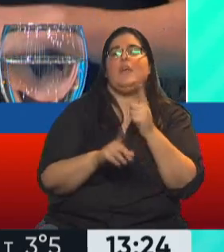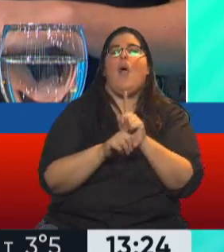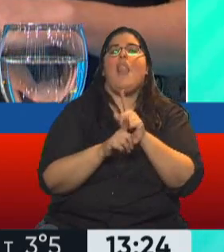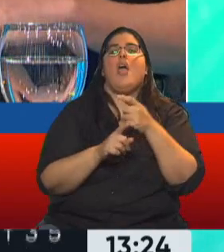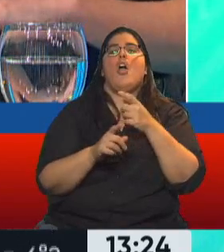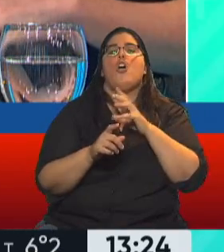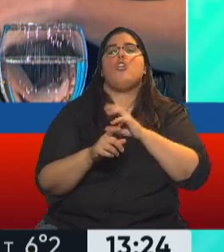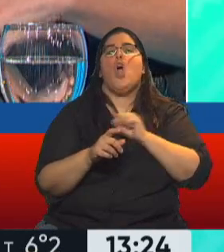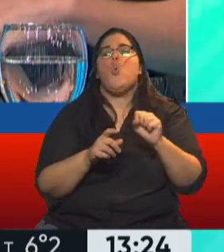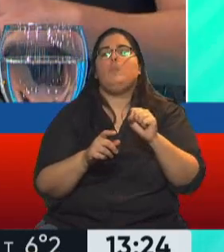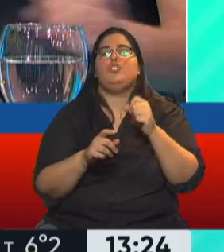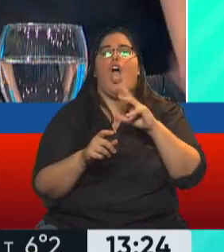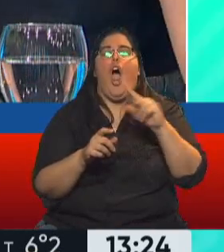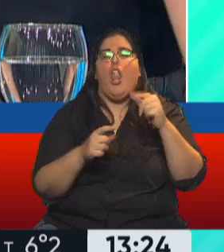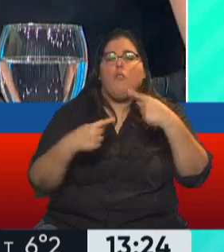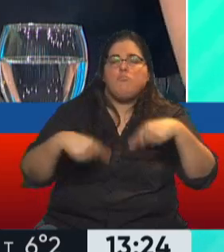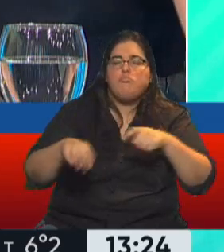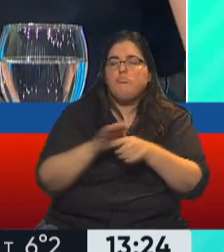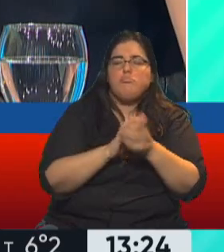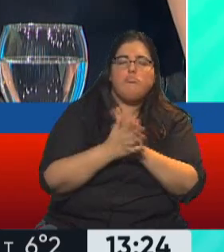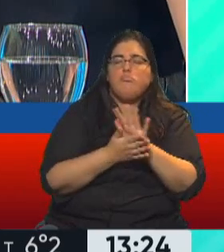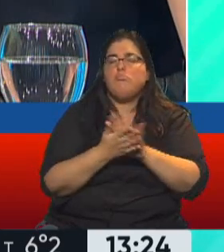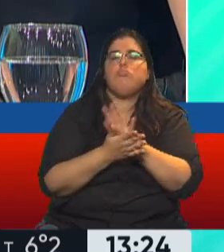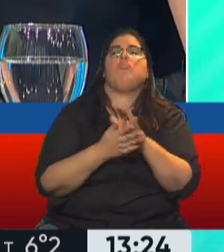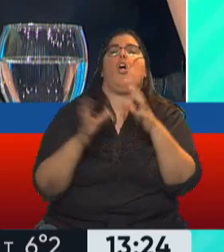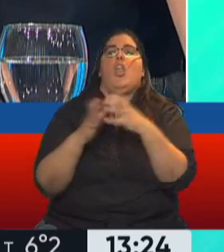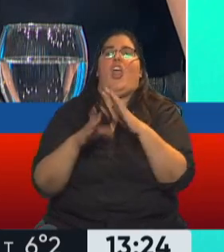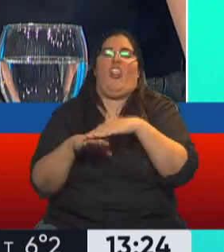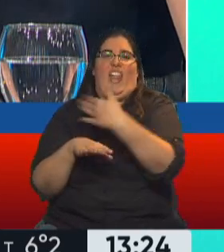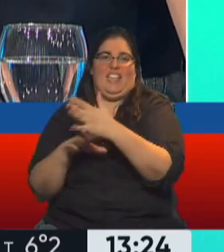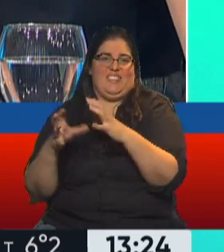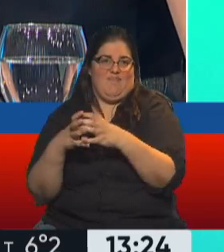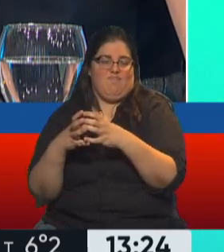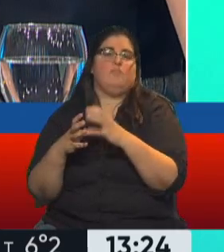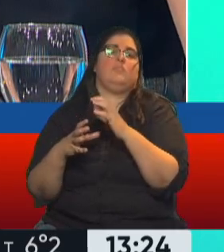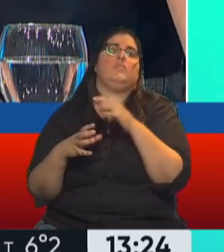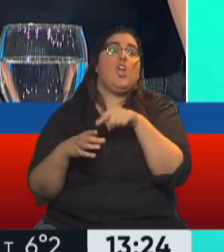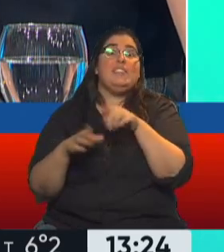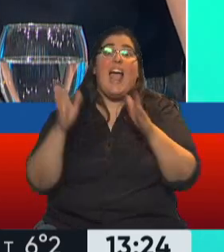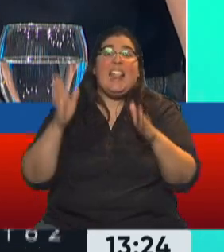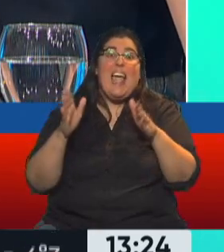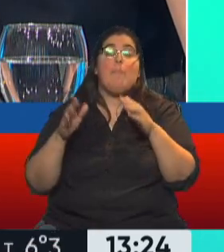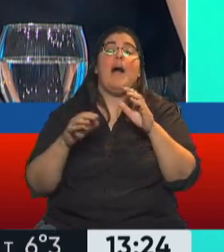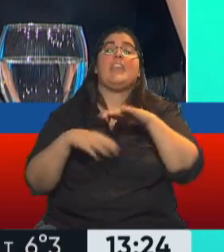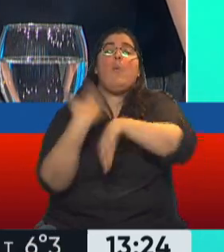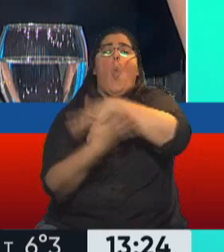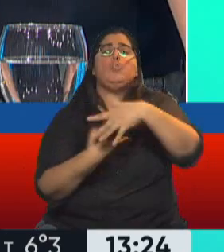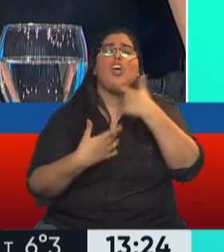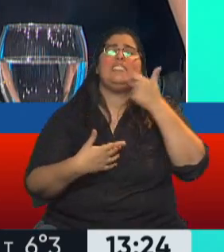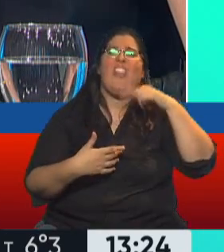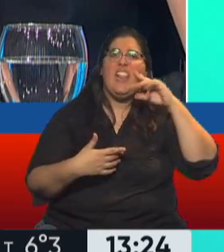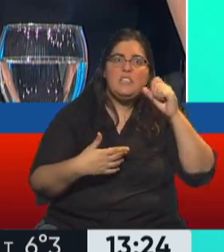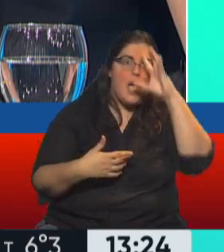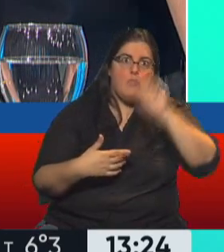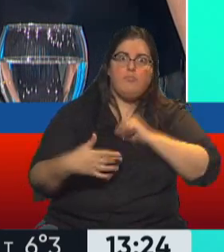digamos, en complicidad con la derecha, fenomenal. Pero esa etapa de la revolución sandinista fue una etapa muy heroica, muy legítima y muy defendible. Por eso, desde mi punto de